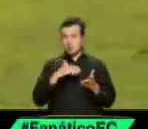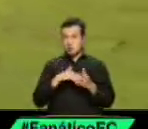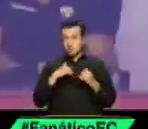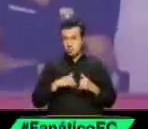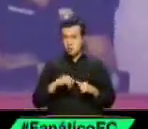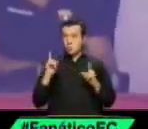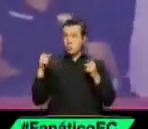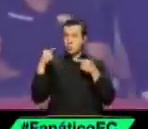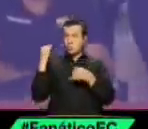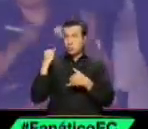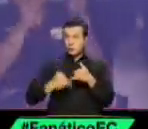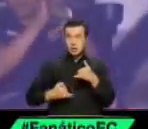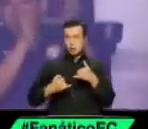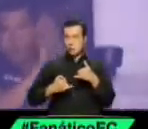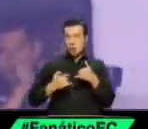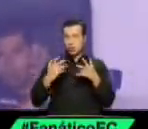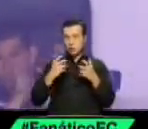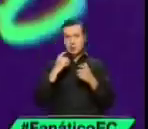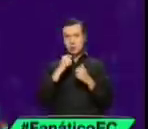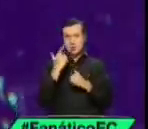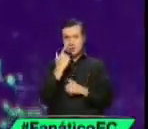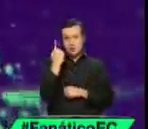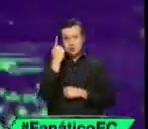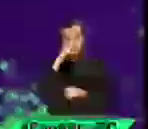evitar jugar finales de ida y vuelta.